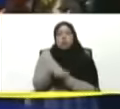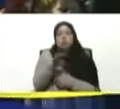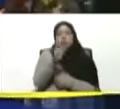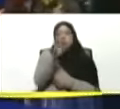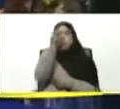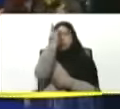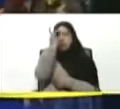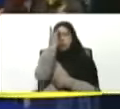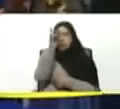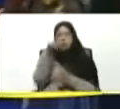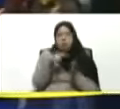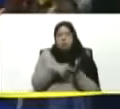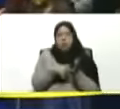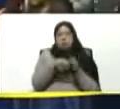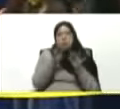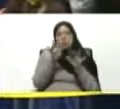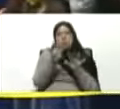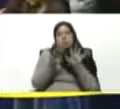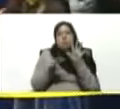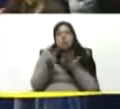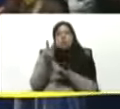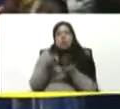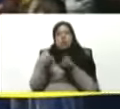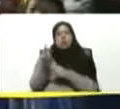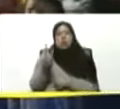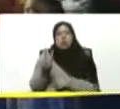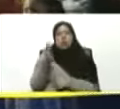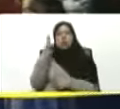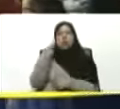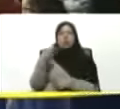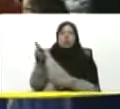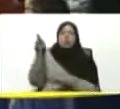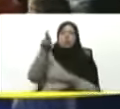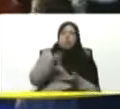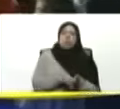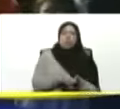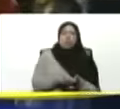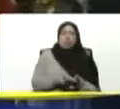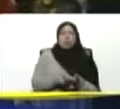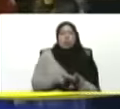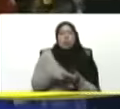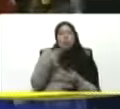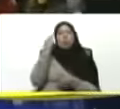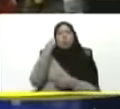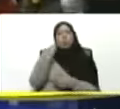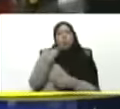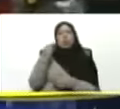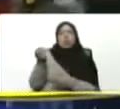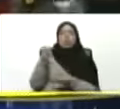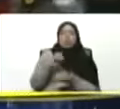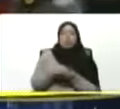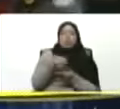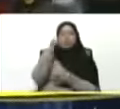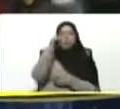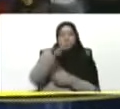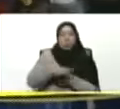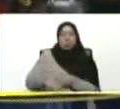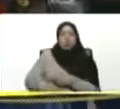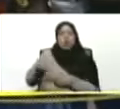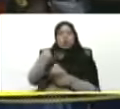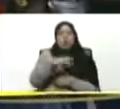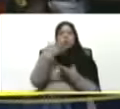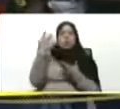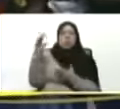4 de febrero de 1992, Bolívar regresó. Ha regresado a su patria. Sangueo para el regreso.